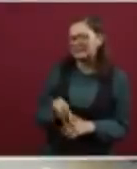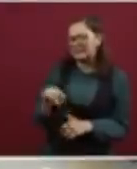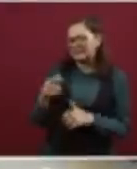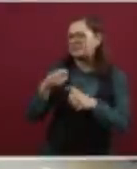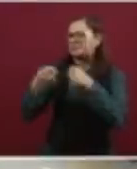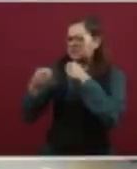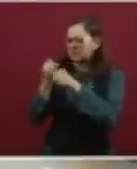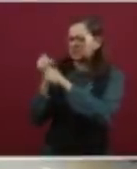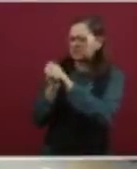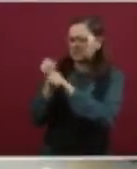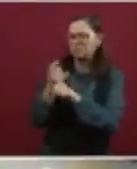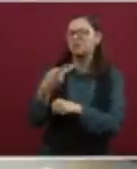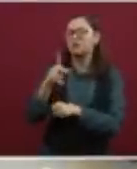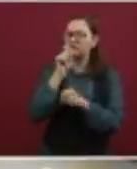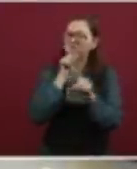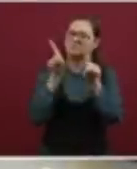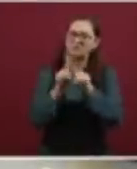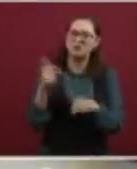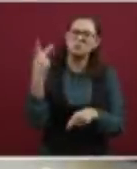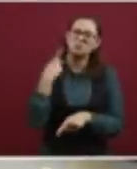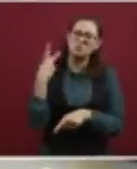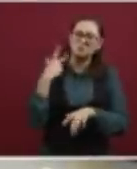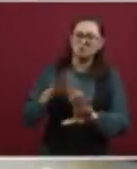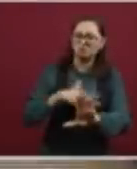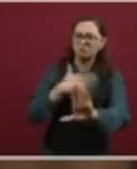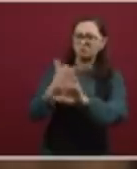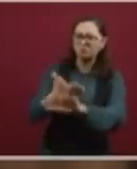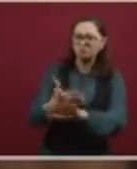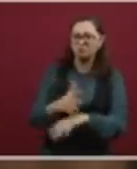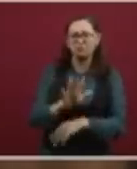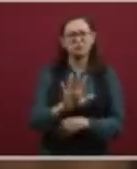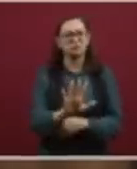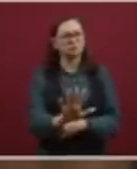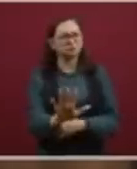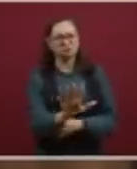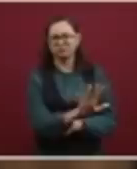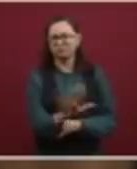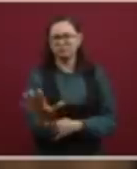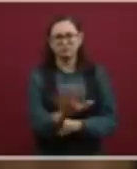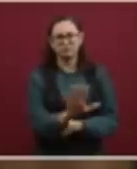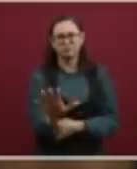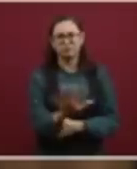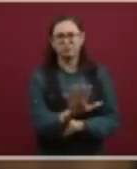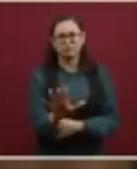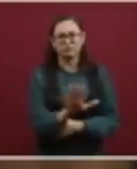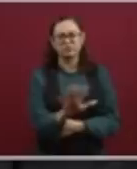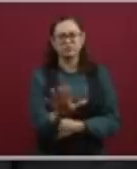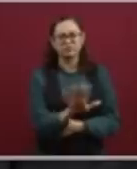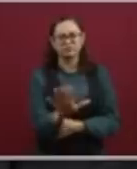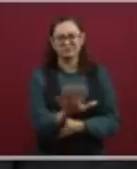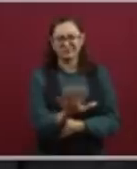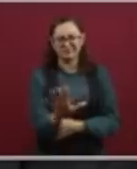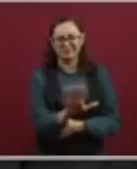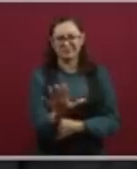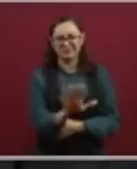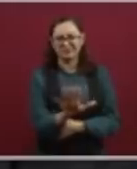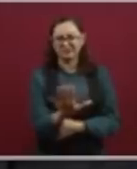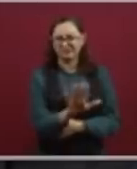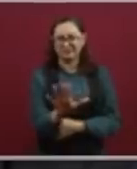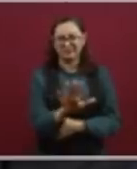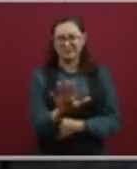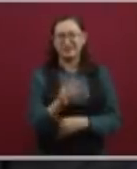que le estoy diciendo. Entonces, ¿no va a considerar suspenderlo en lo que se hace la investigación? No, nada más estoy